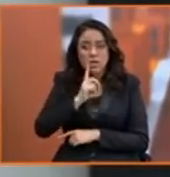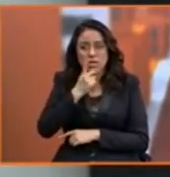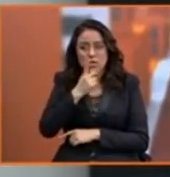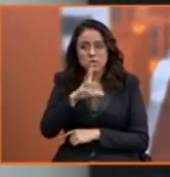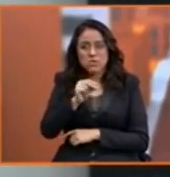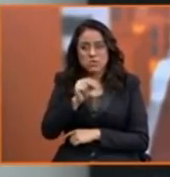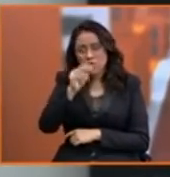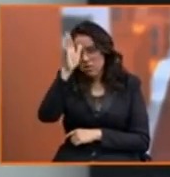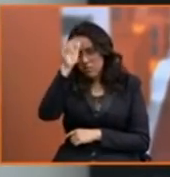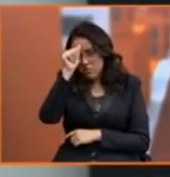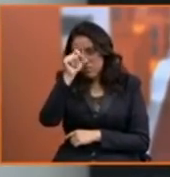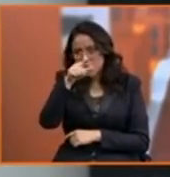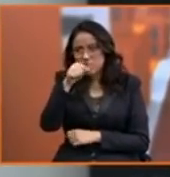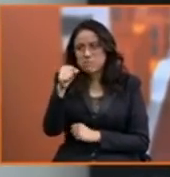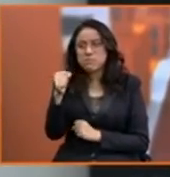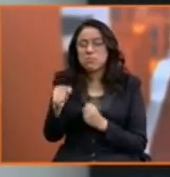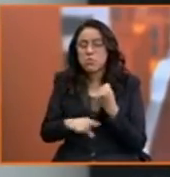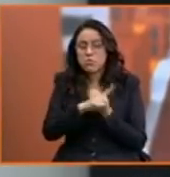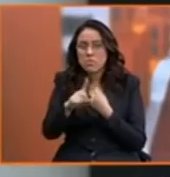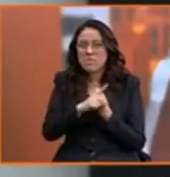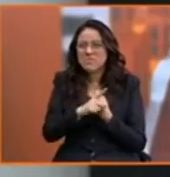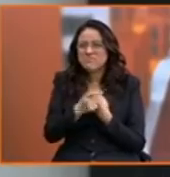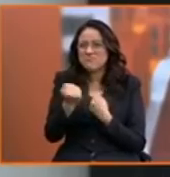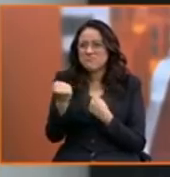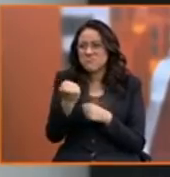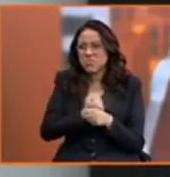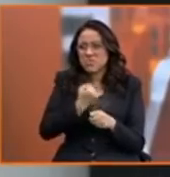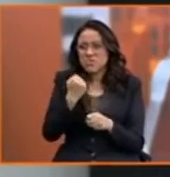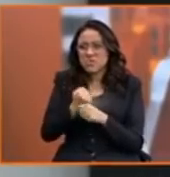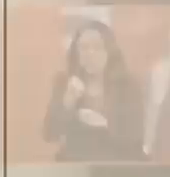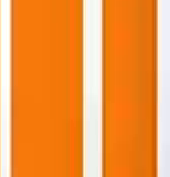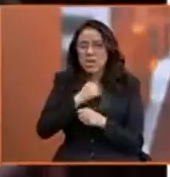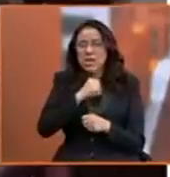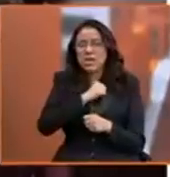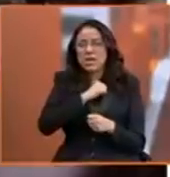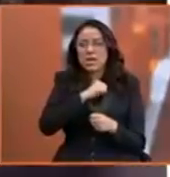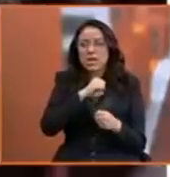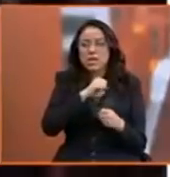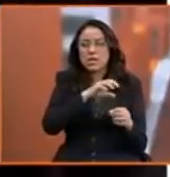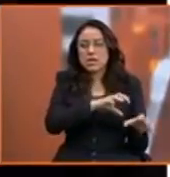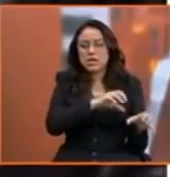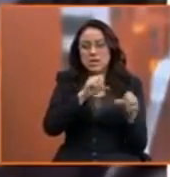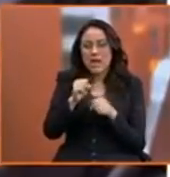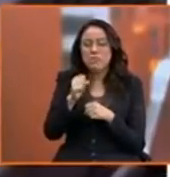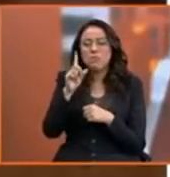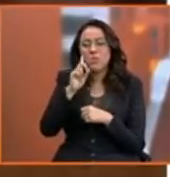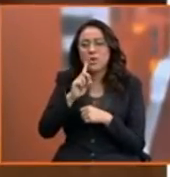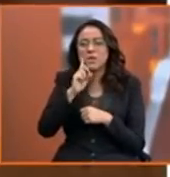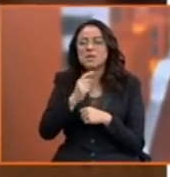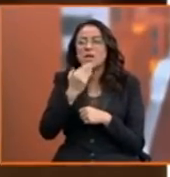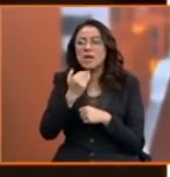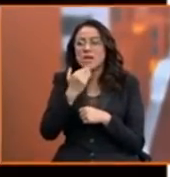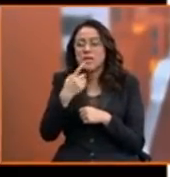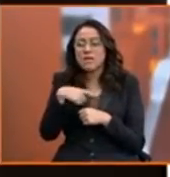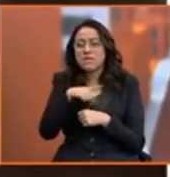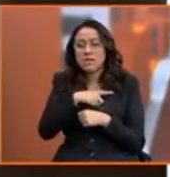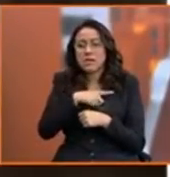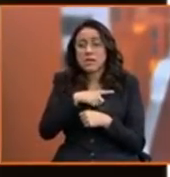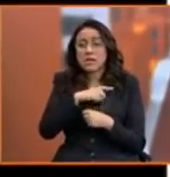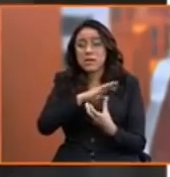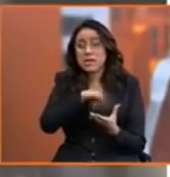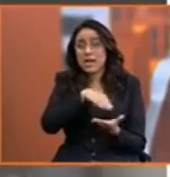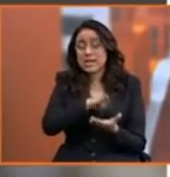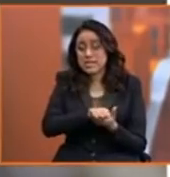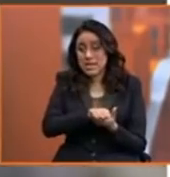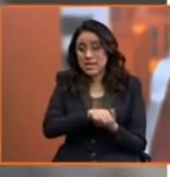estoy de acuerdo con el maltrato, porque, uh-huh, la obligaron a casarse en esa época, pues los judíos, las mujeres se tenían que casar a una cierta edad, y su